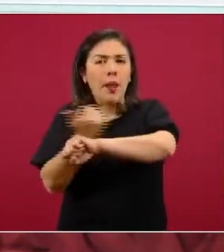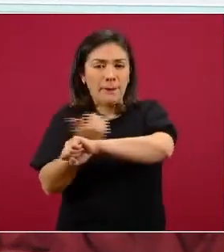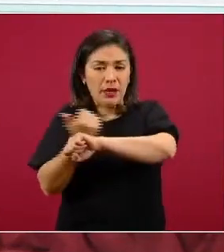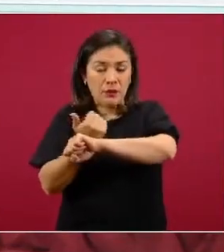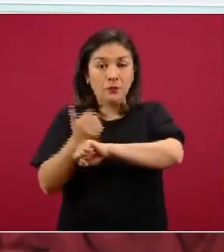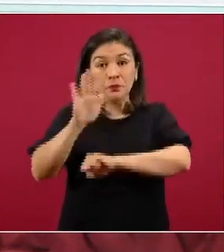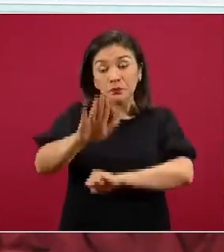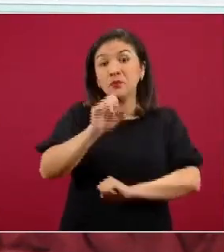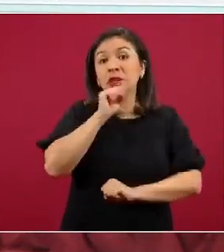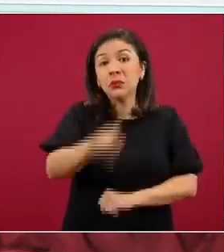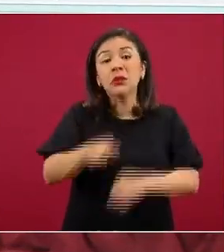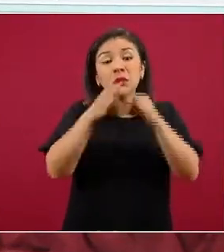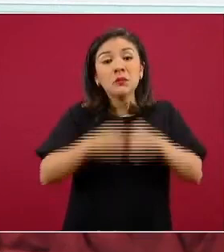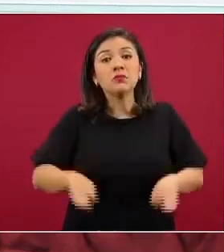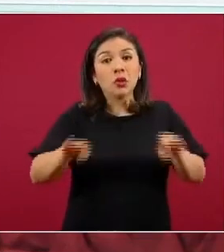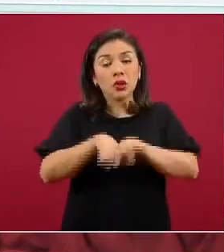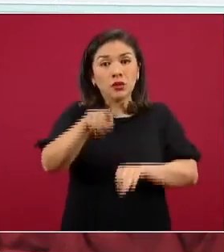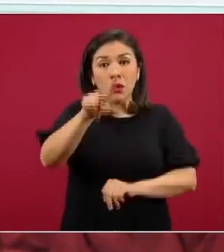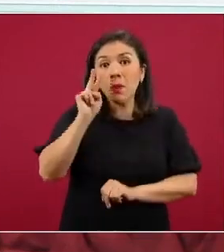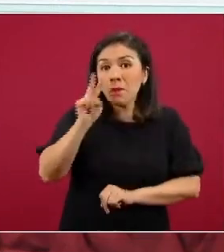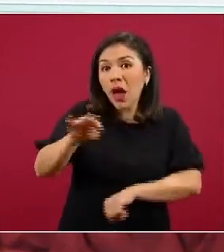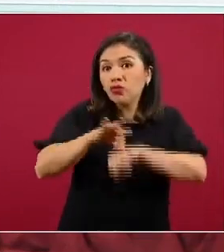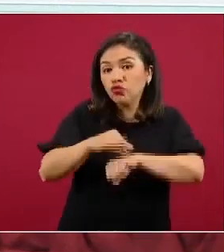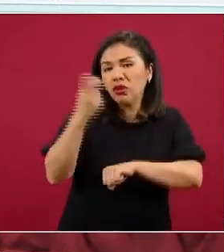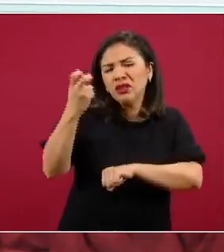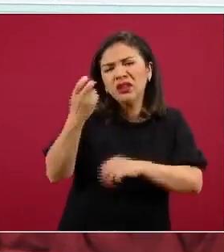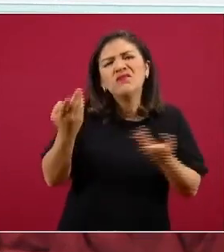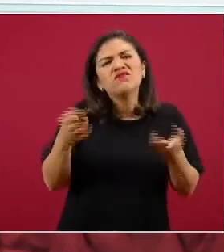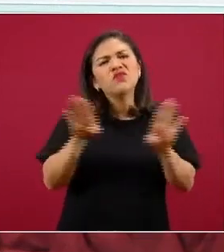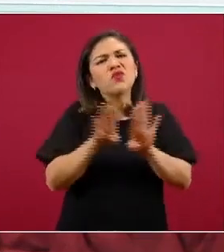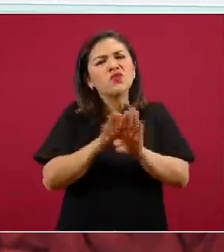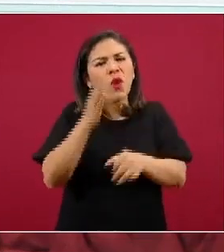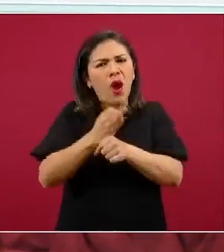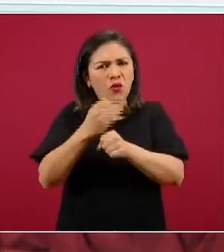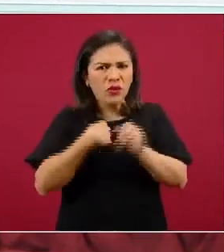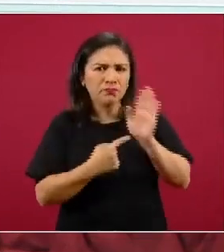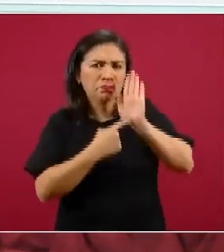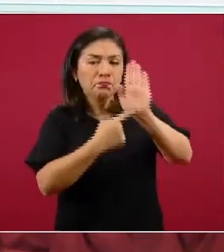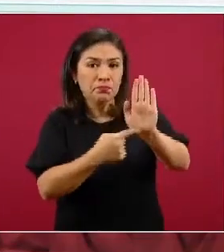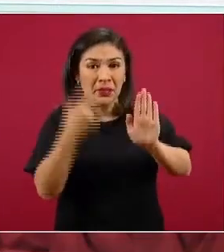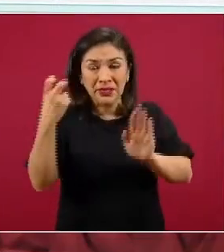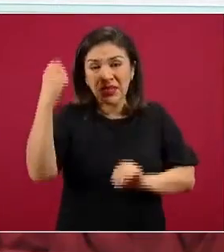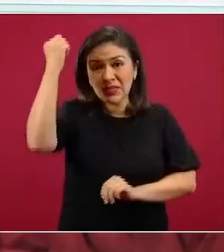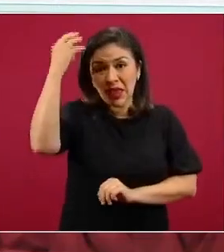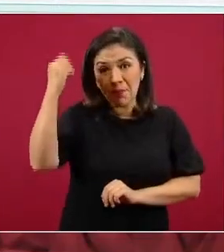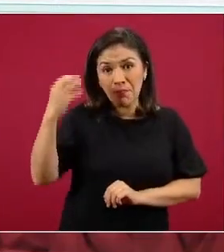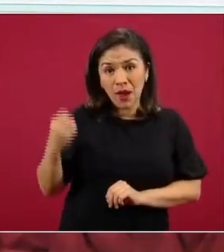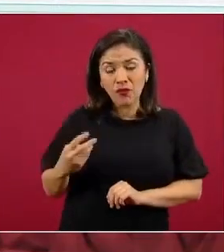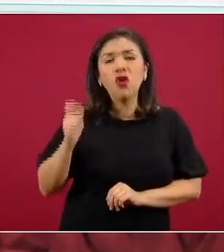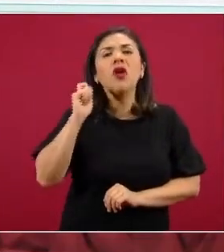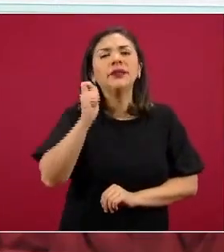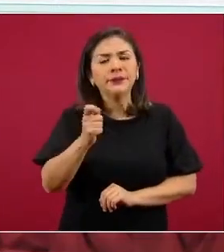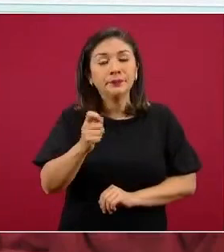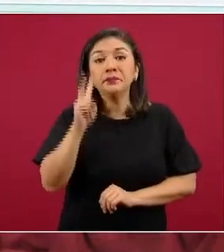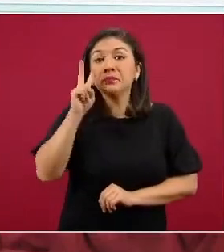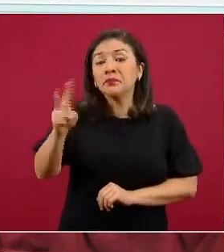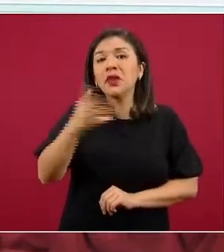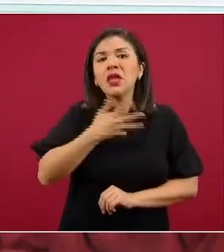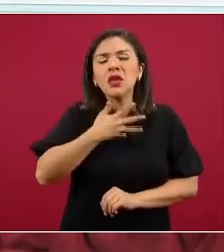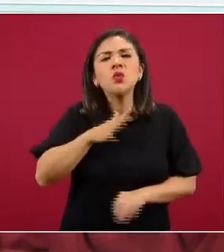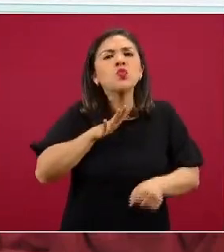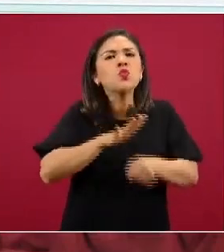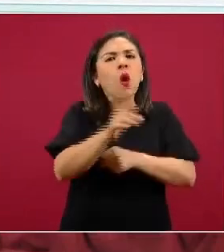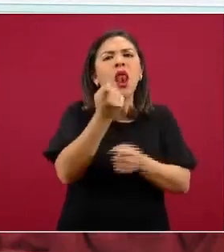También es importante para que lo vean en esta forma que estamos presentando desde este semáforo, es que señalamos